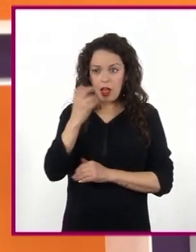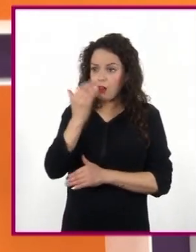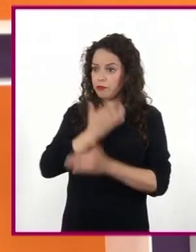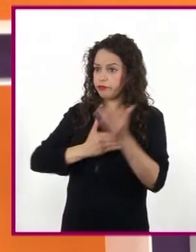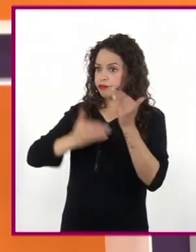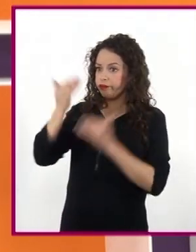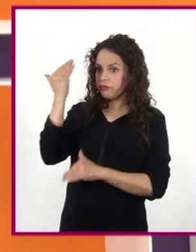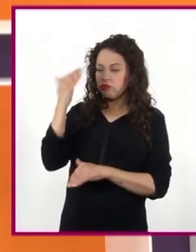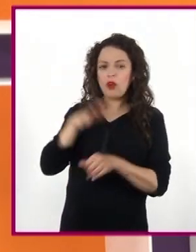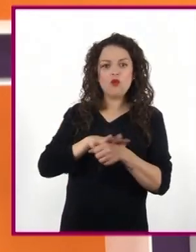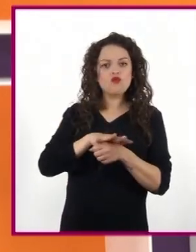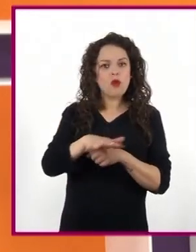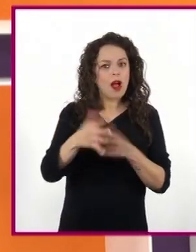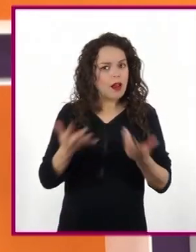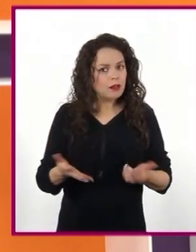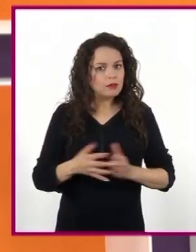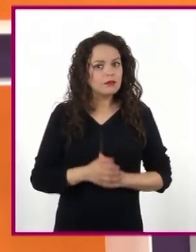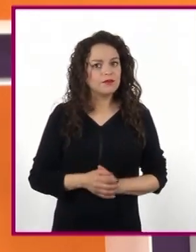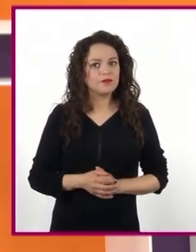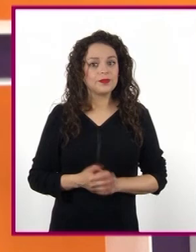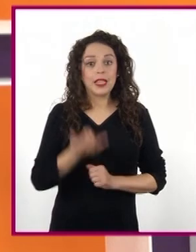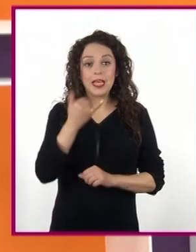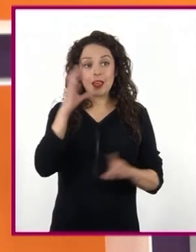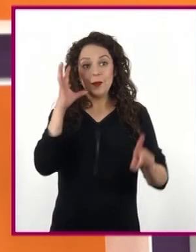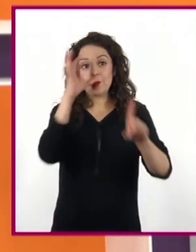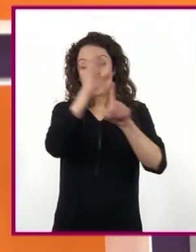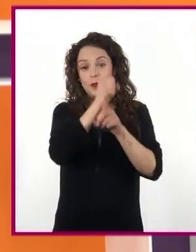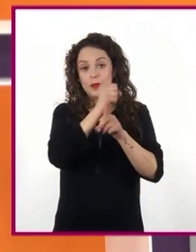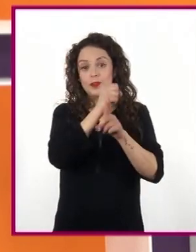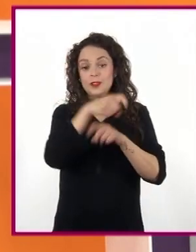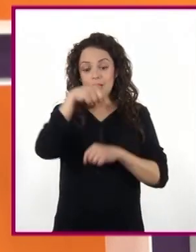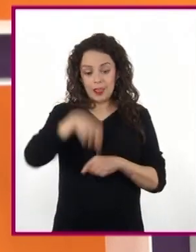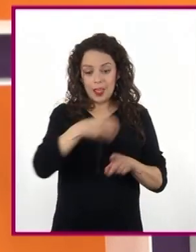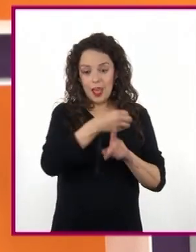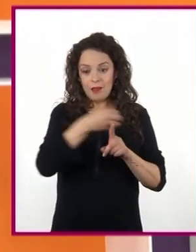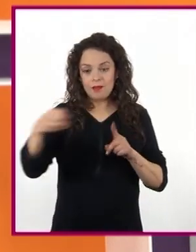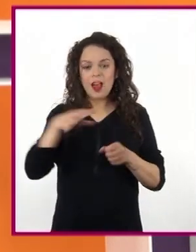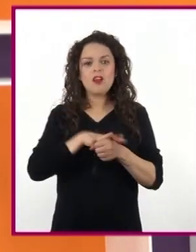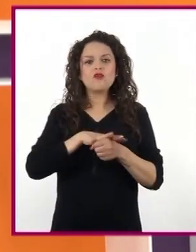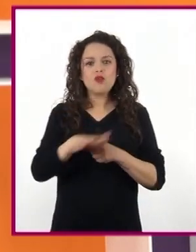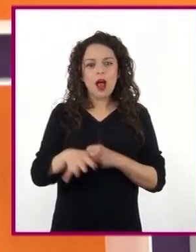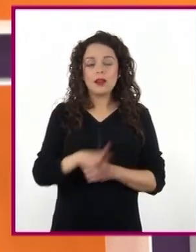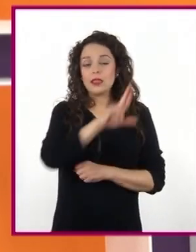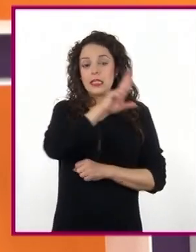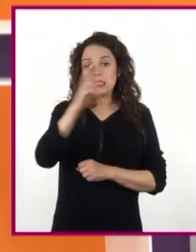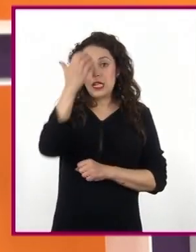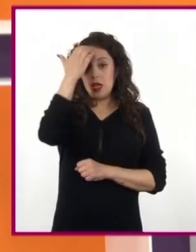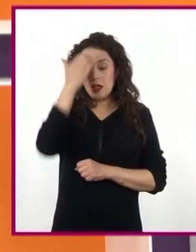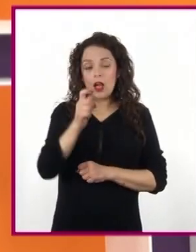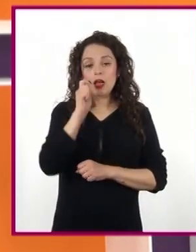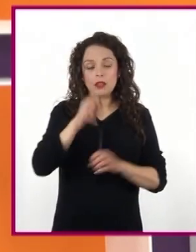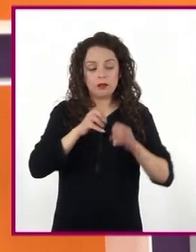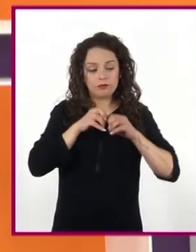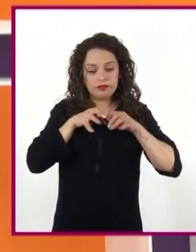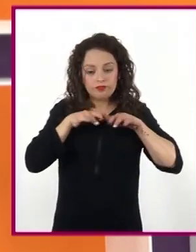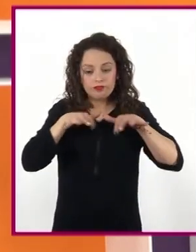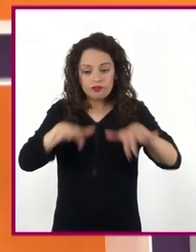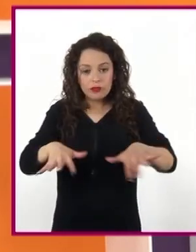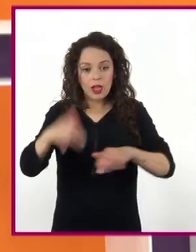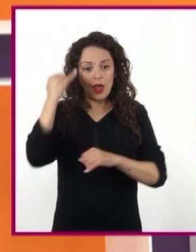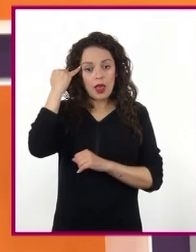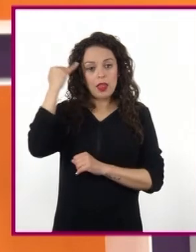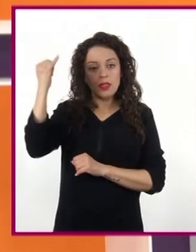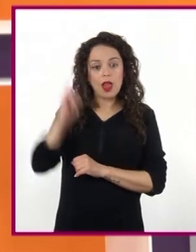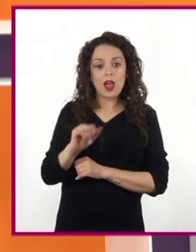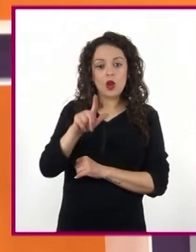criolla ilustrada? Y el propósito de la sesión fue reconocer la difusión de las ideas ilustradas